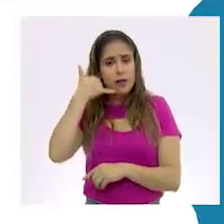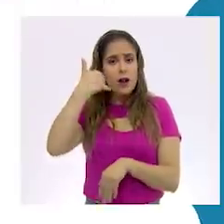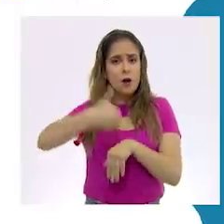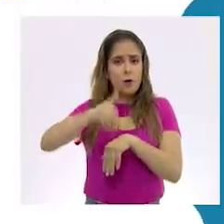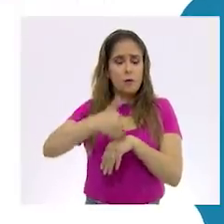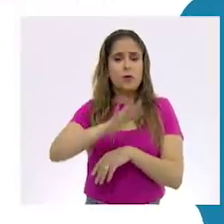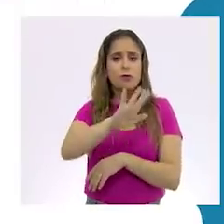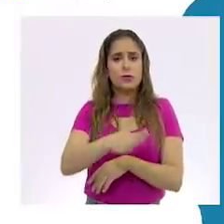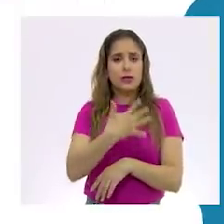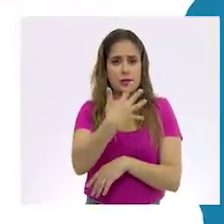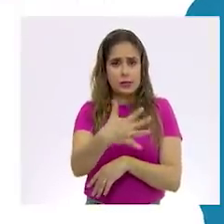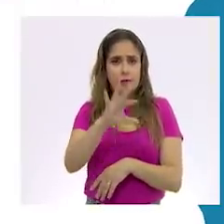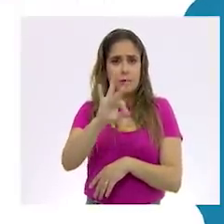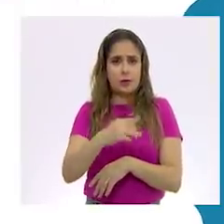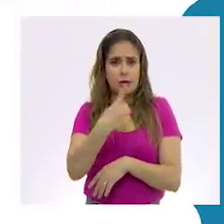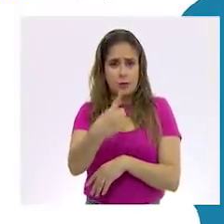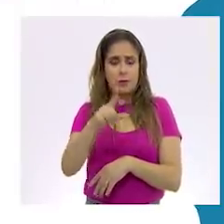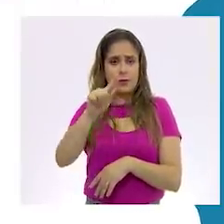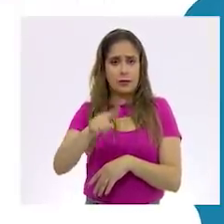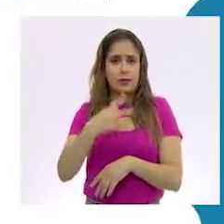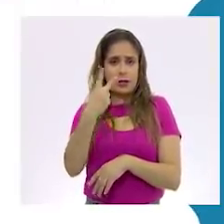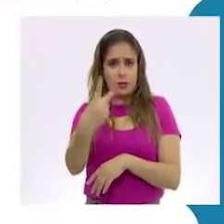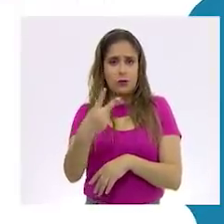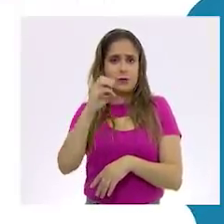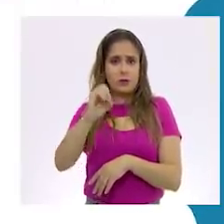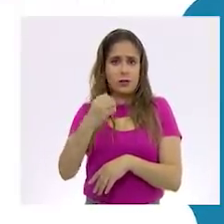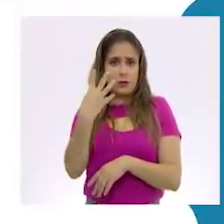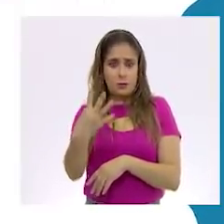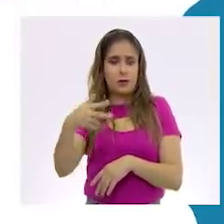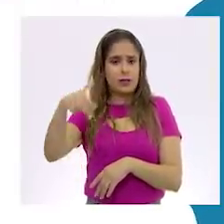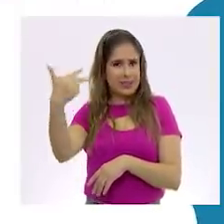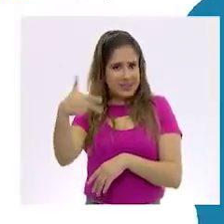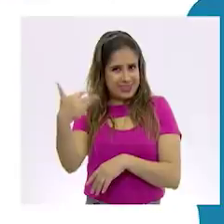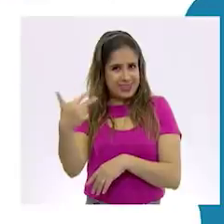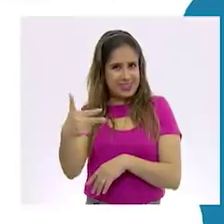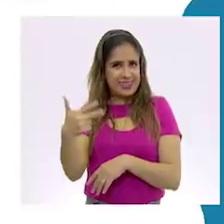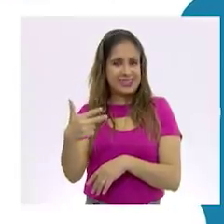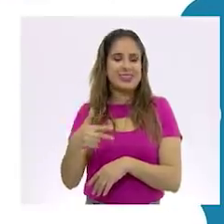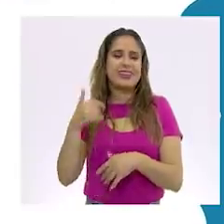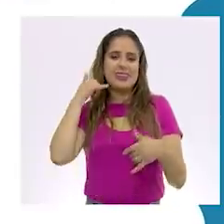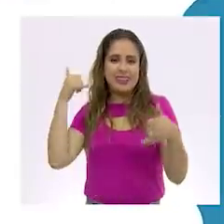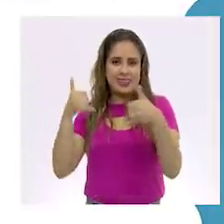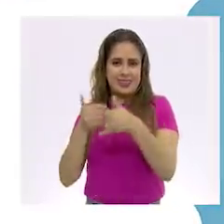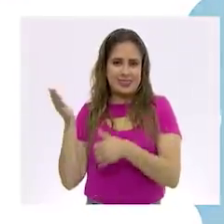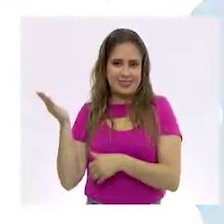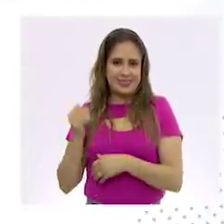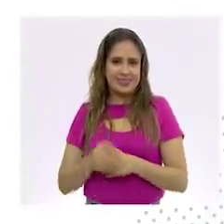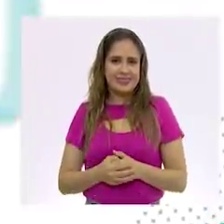teléfono 5541 720413 con 100 líneas.